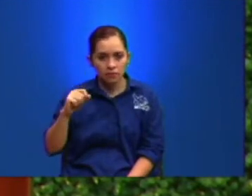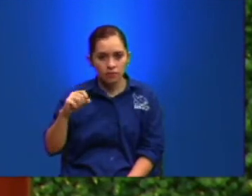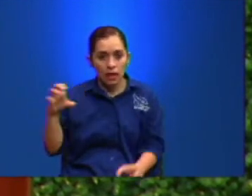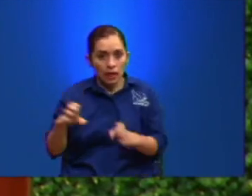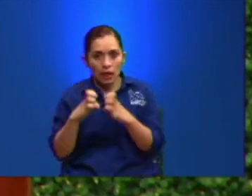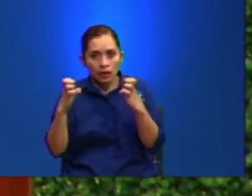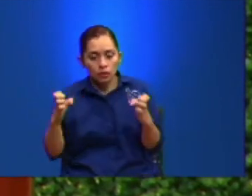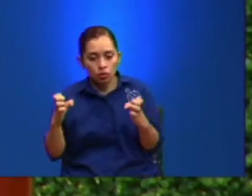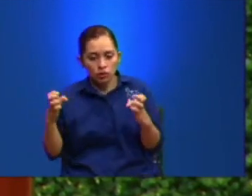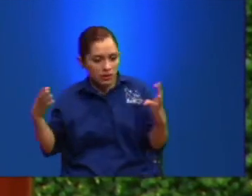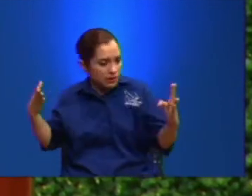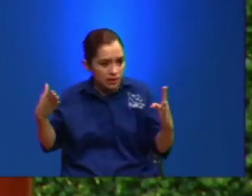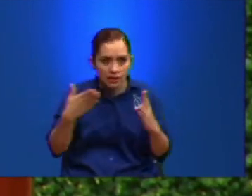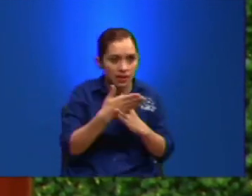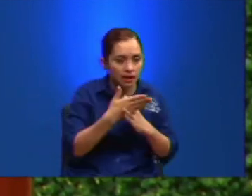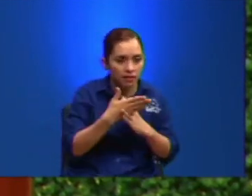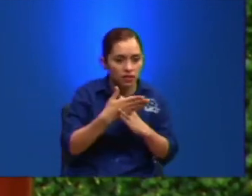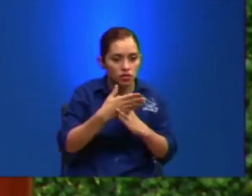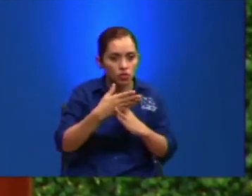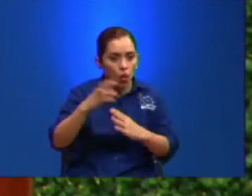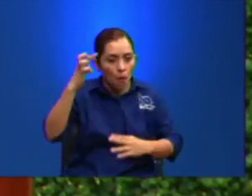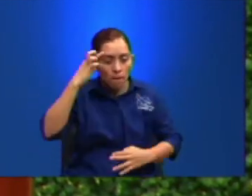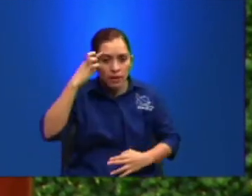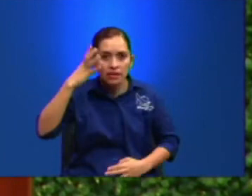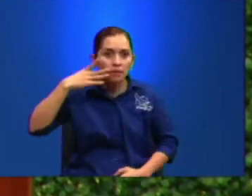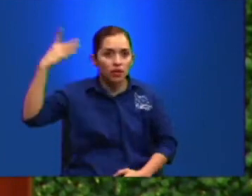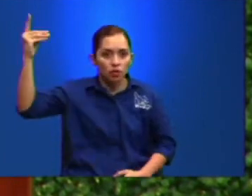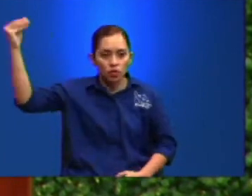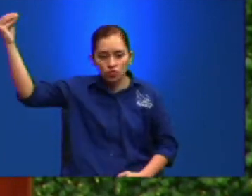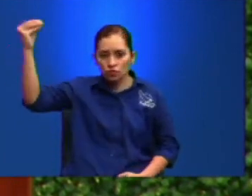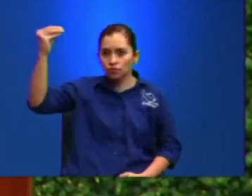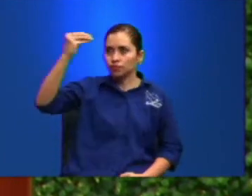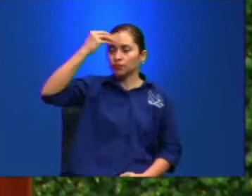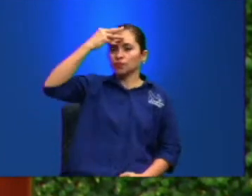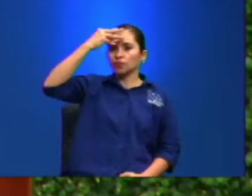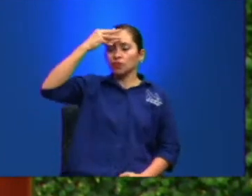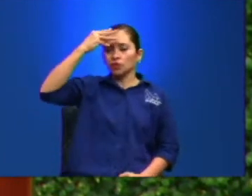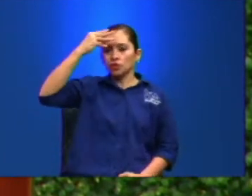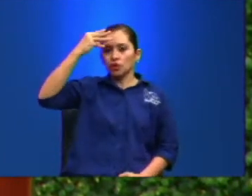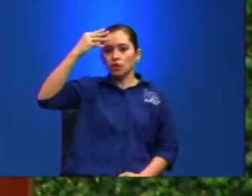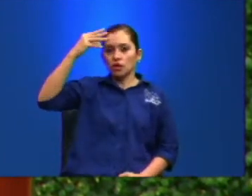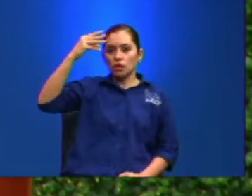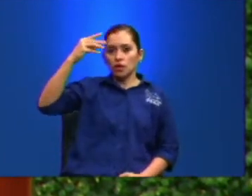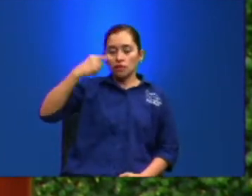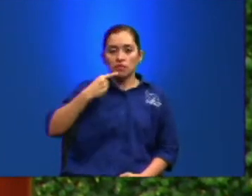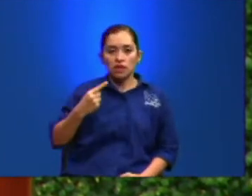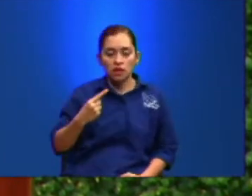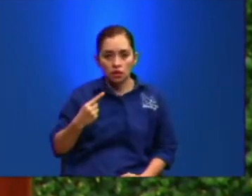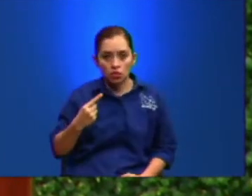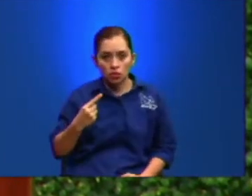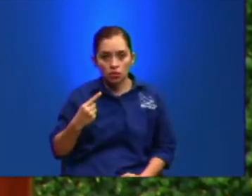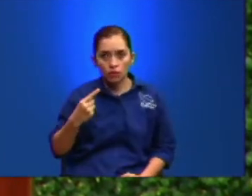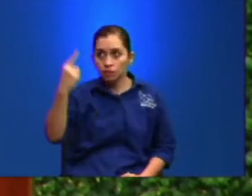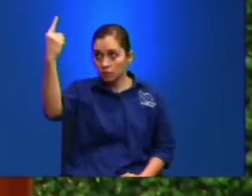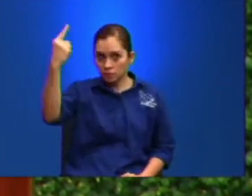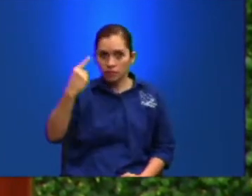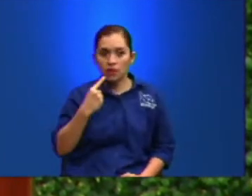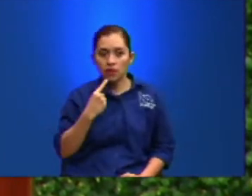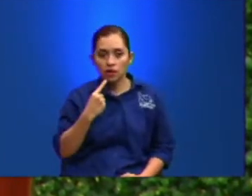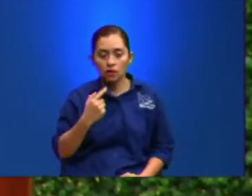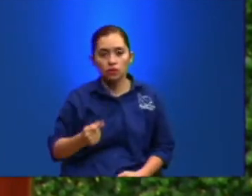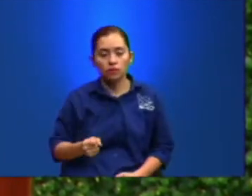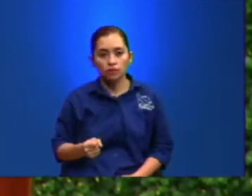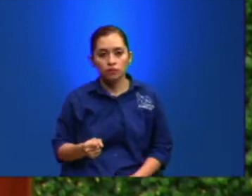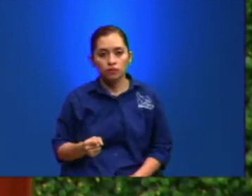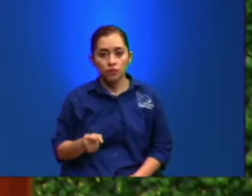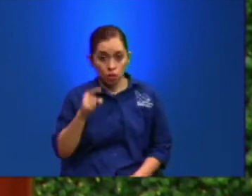y dije oh padre santo ya entendí señor ley y por segunda vez se